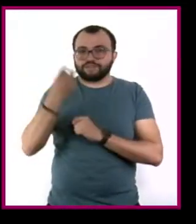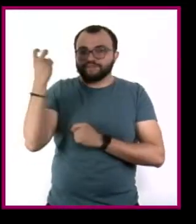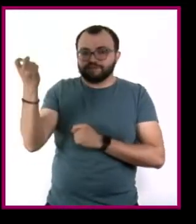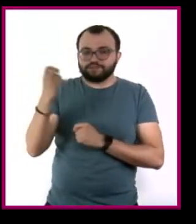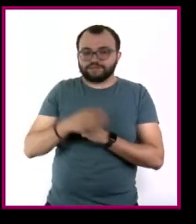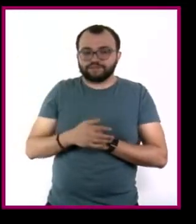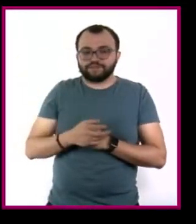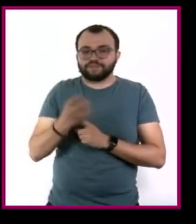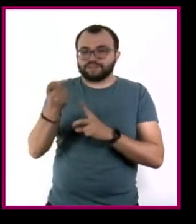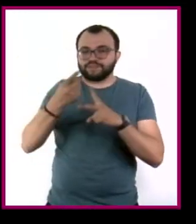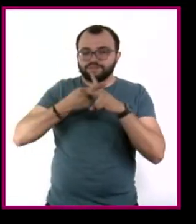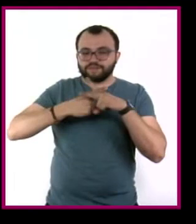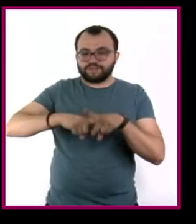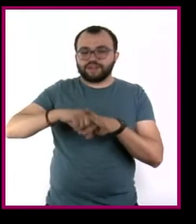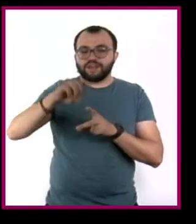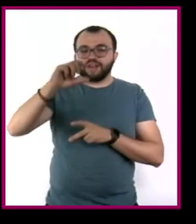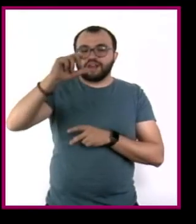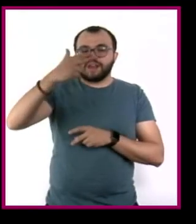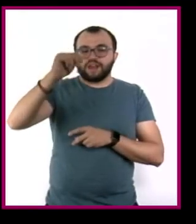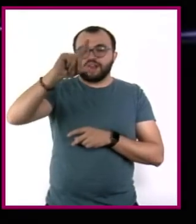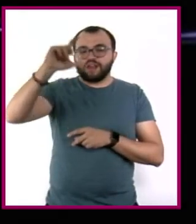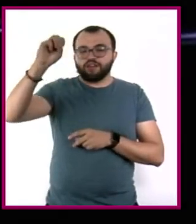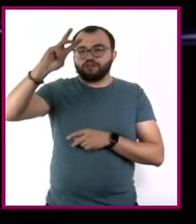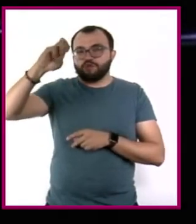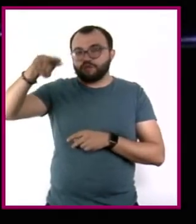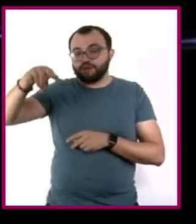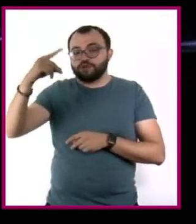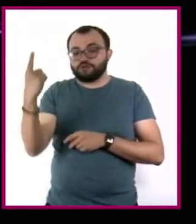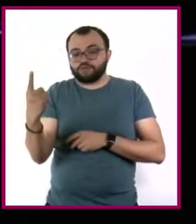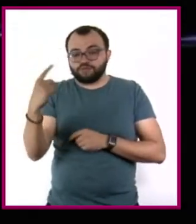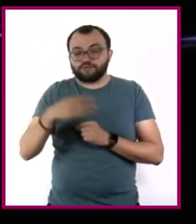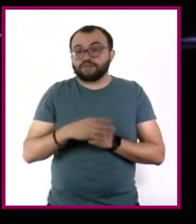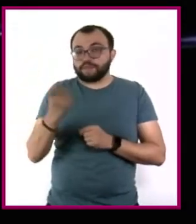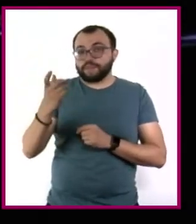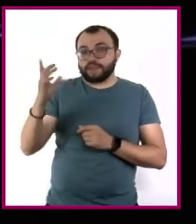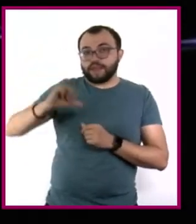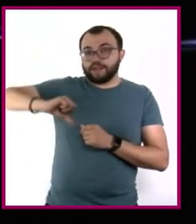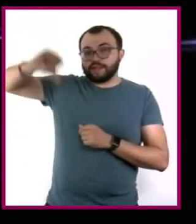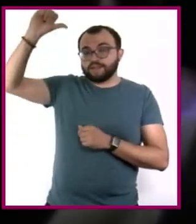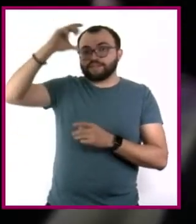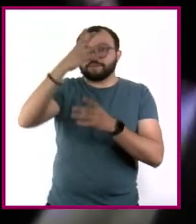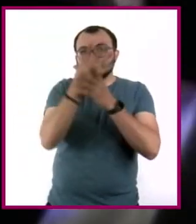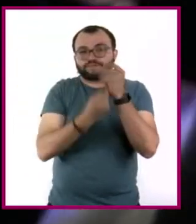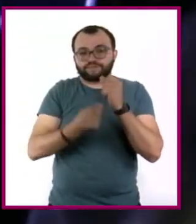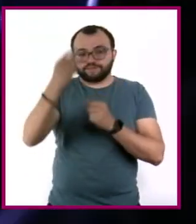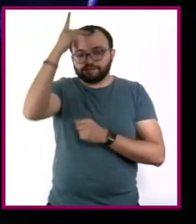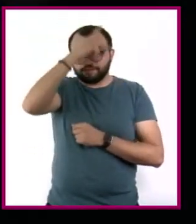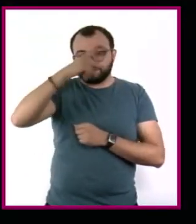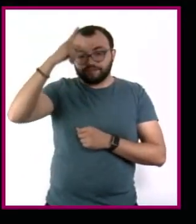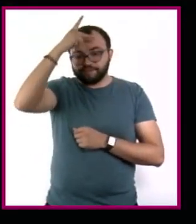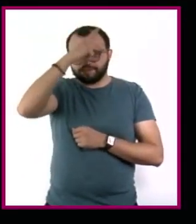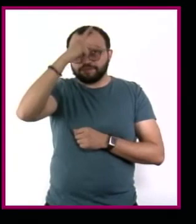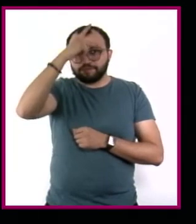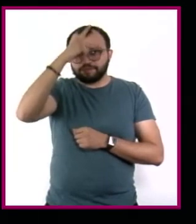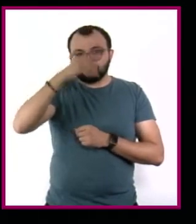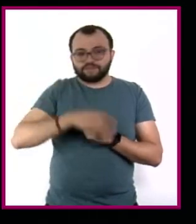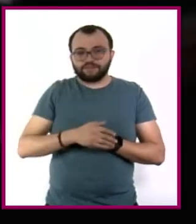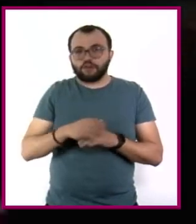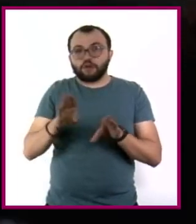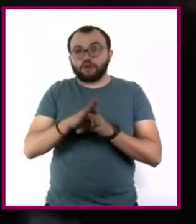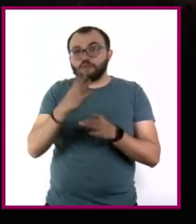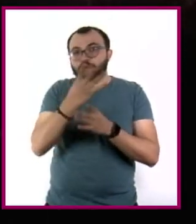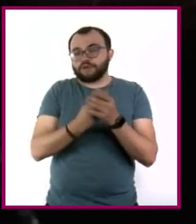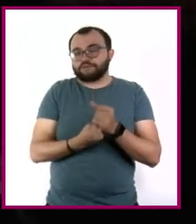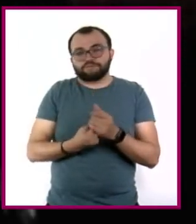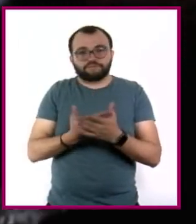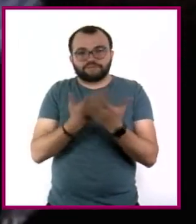La cosa empieza en Halloween 1. Varios años después, el ya adulto Miguel se escapa del neuropsiquiátrico y no me voy a preguntar cómo se escapó